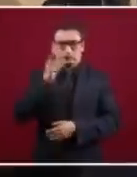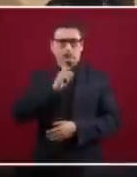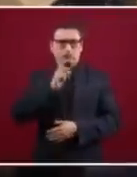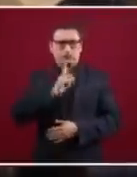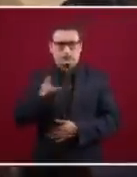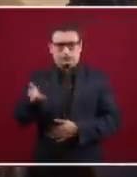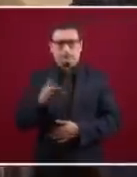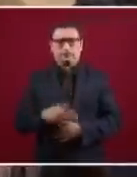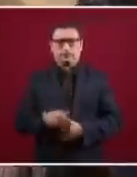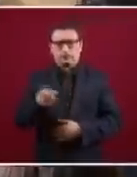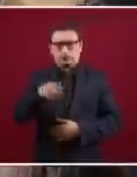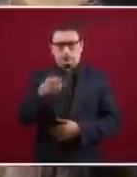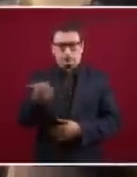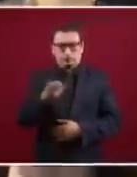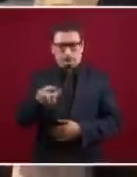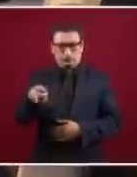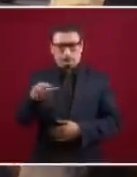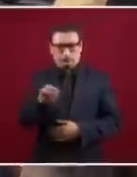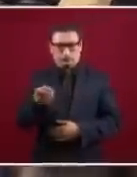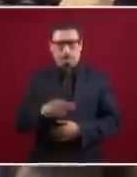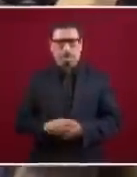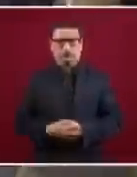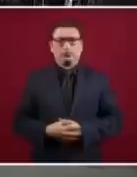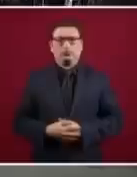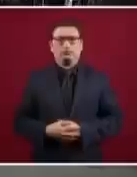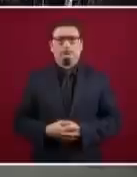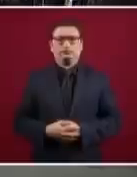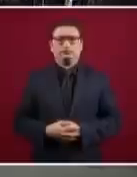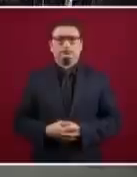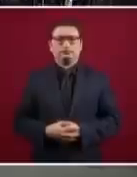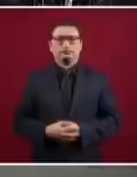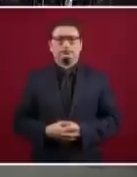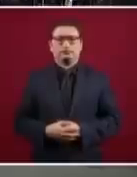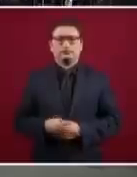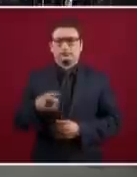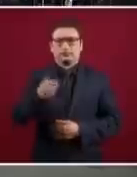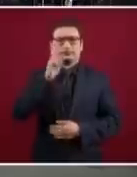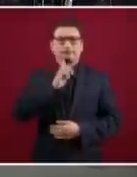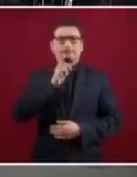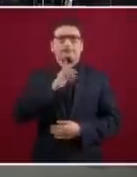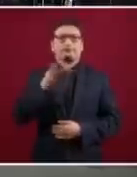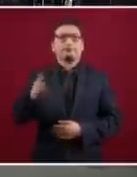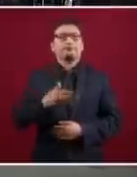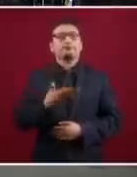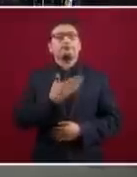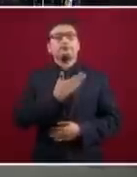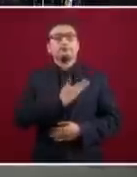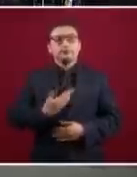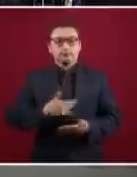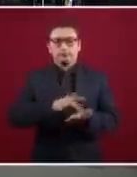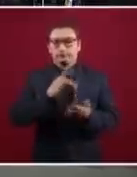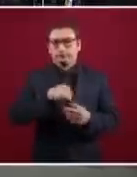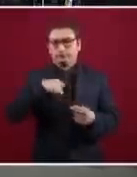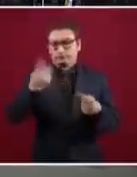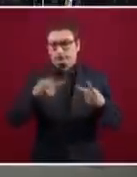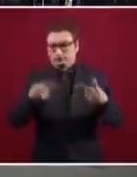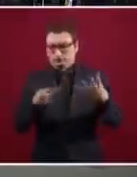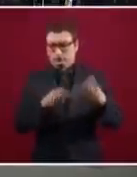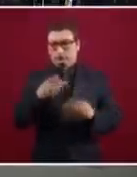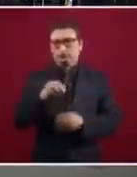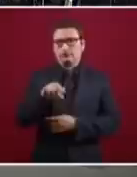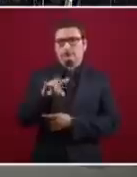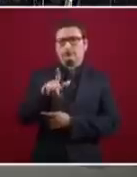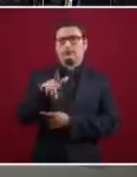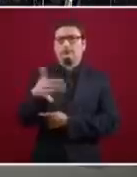si ustedes 232 buenos días presidente yo también tengo varias preguntas nelly san